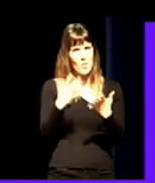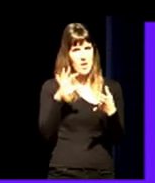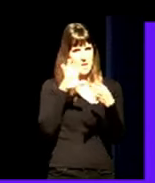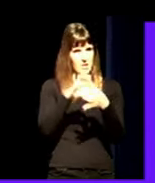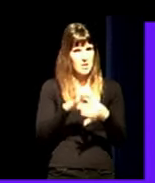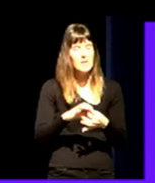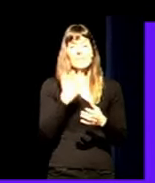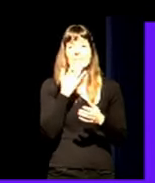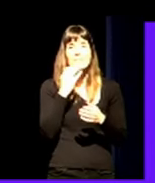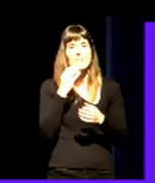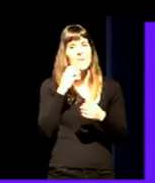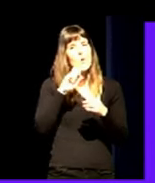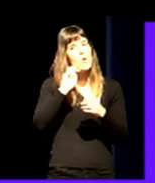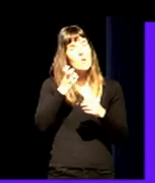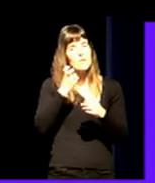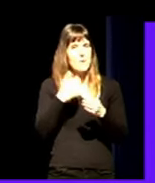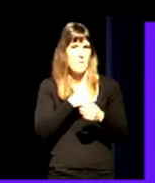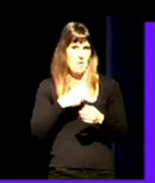Si damos otro paso más, la tutoría.